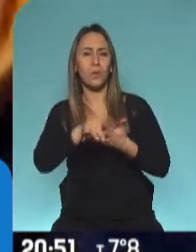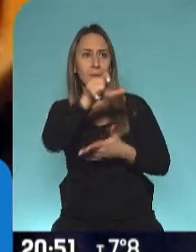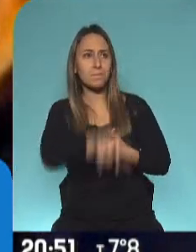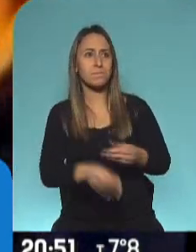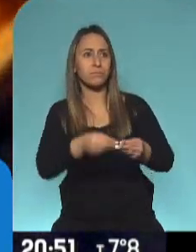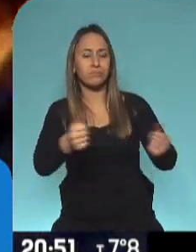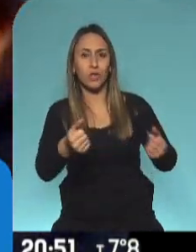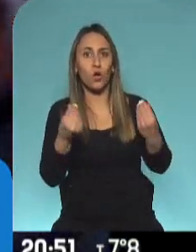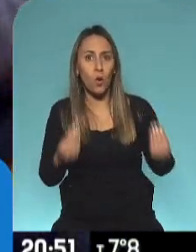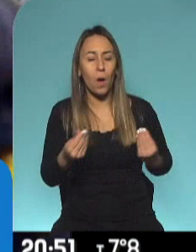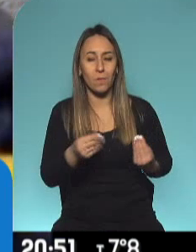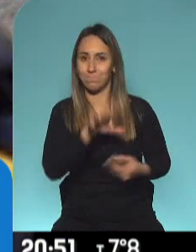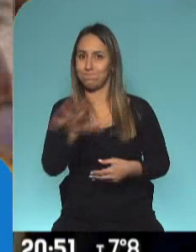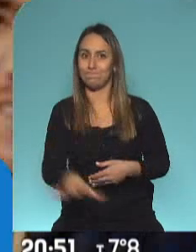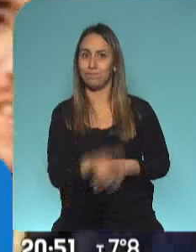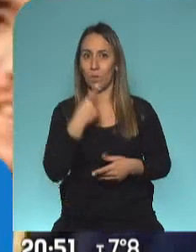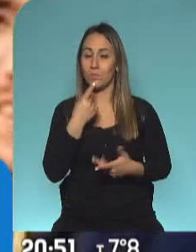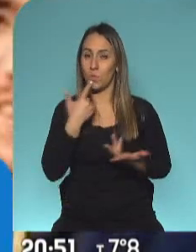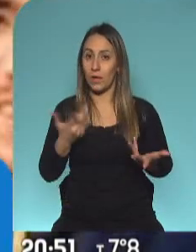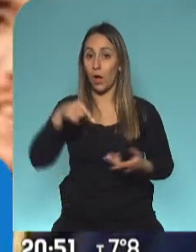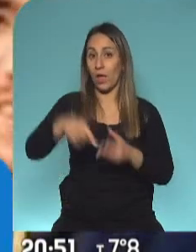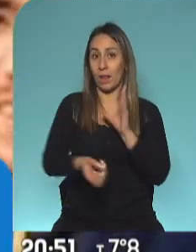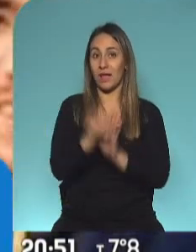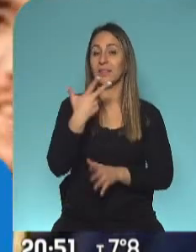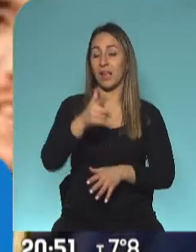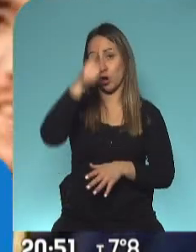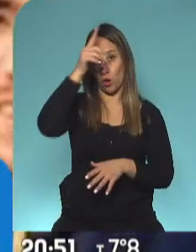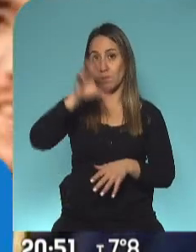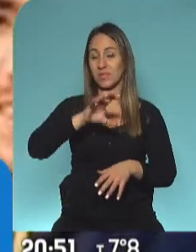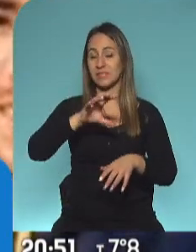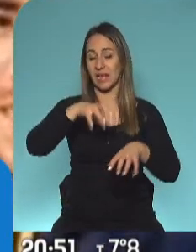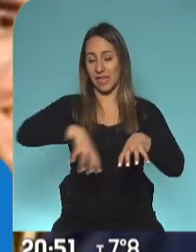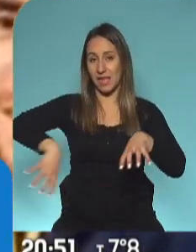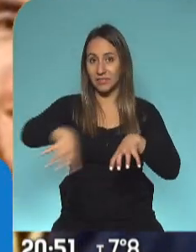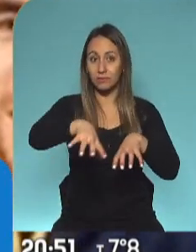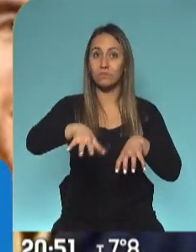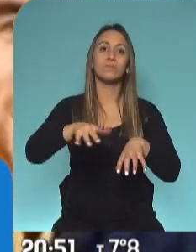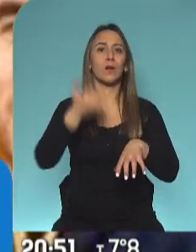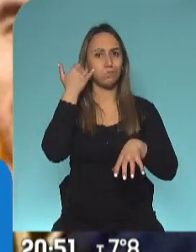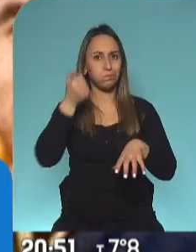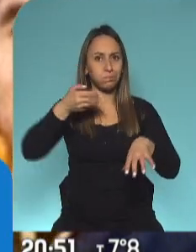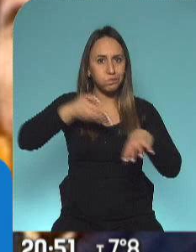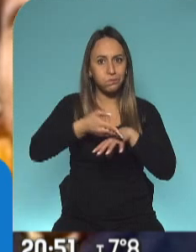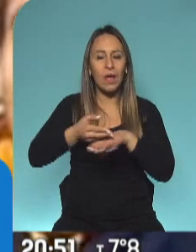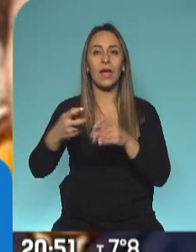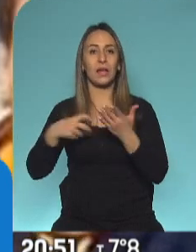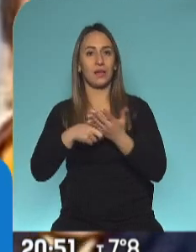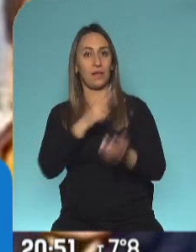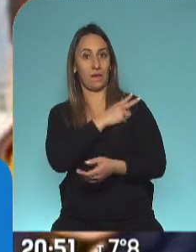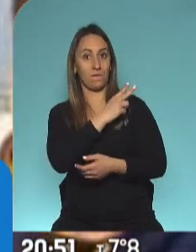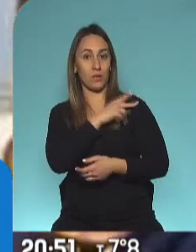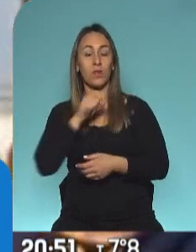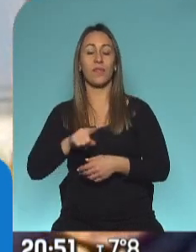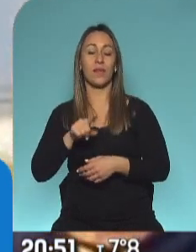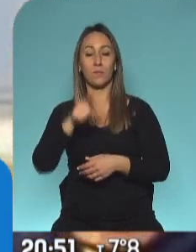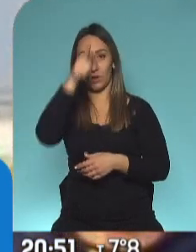sabe demasiado, sigue siendo incierta. Esta mañana, tres comisarías del partido de Villarino fueron intervenidas por la jefatura de la Policía